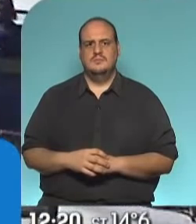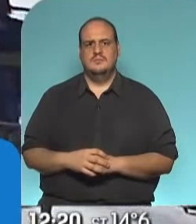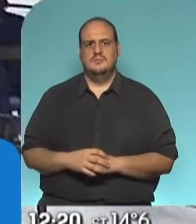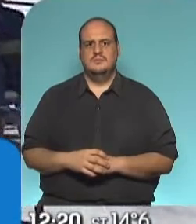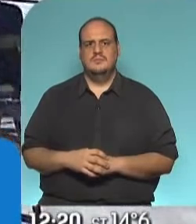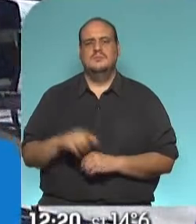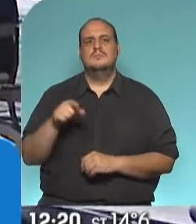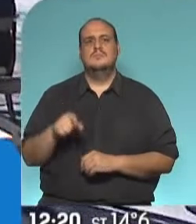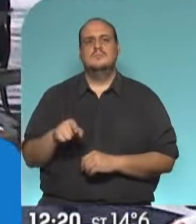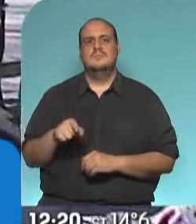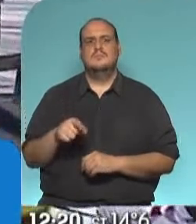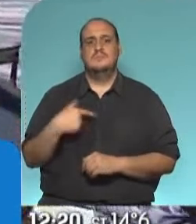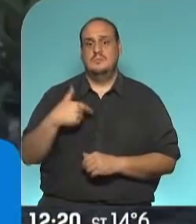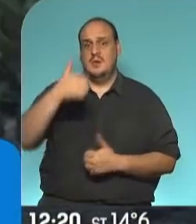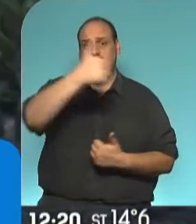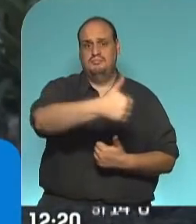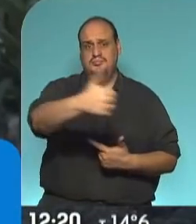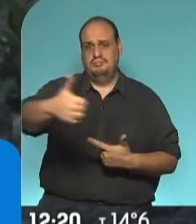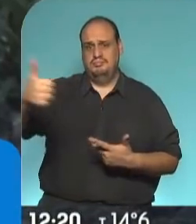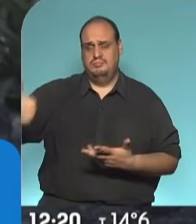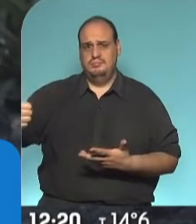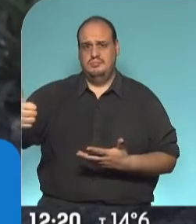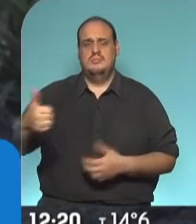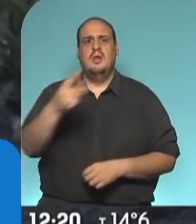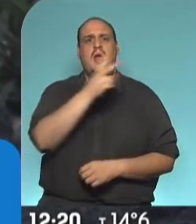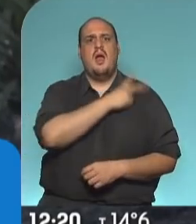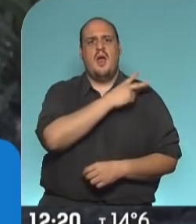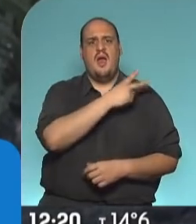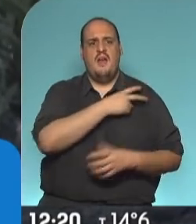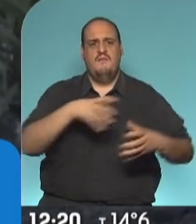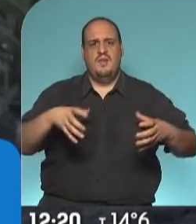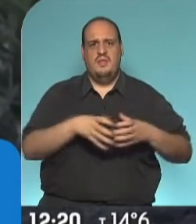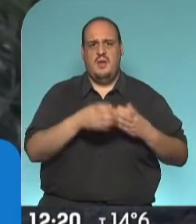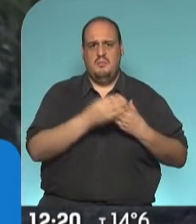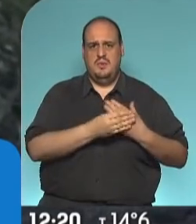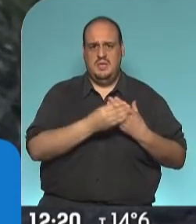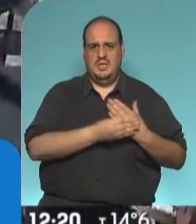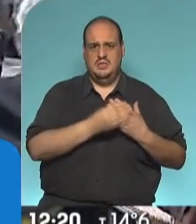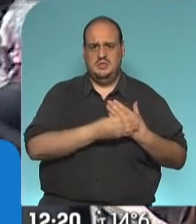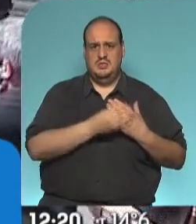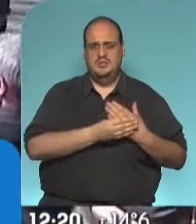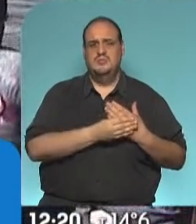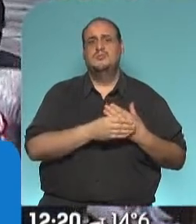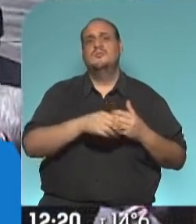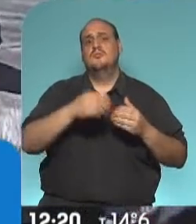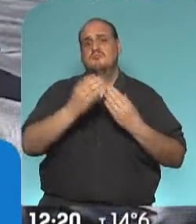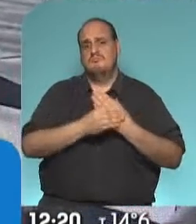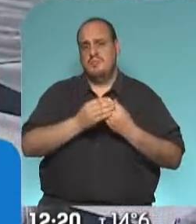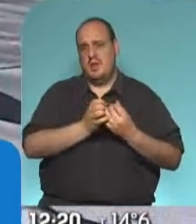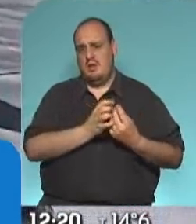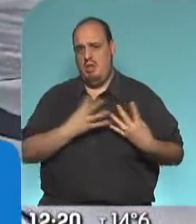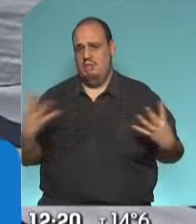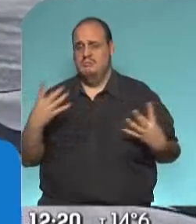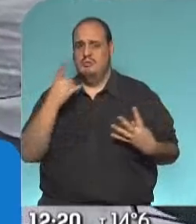Se encuentran presentes el señor jefe del Gabinete de Ministros y señores ministros y